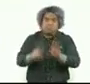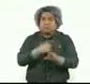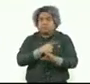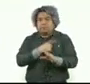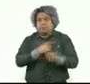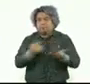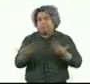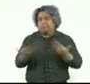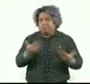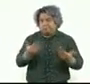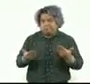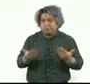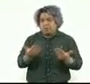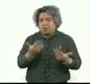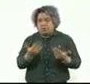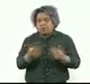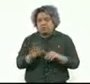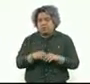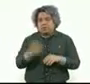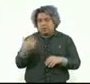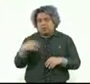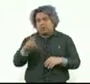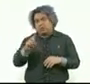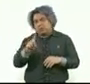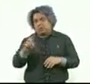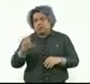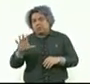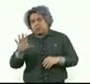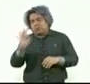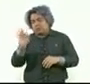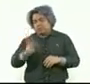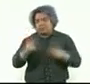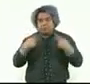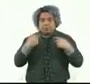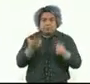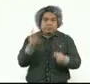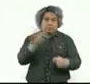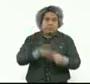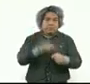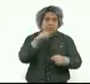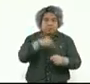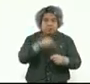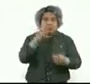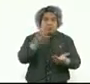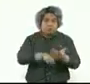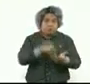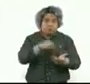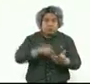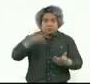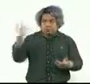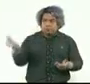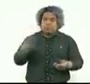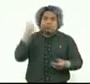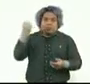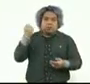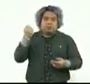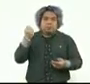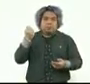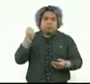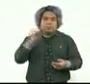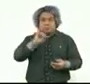también de que llegamos al 30-35% hospitalizados. Eso significa que inclusive los hospitalizados, afortunadamente, están